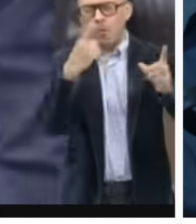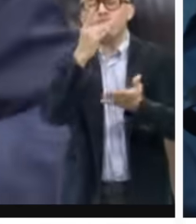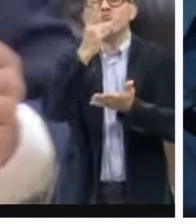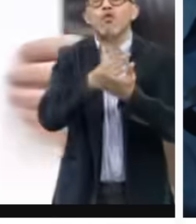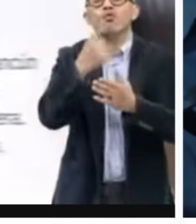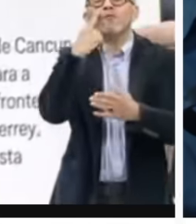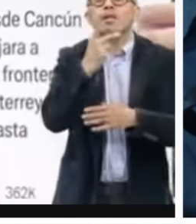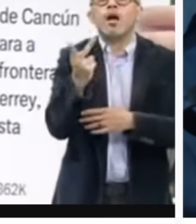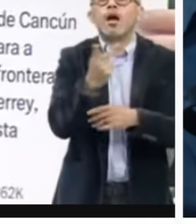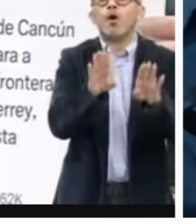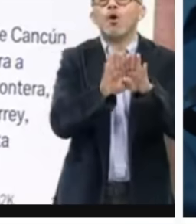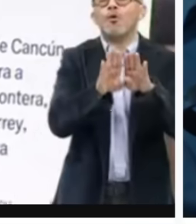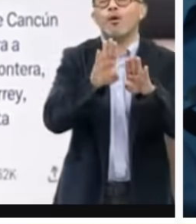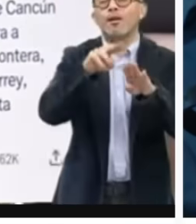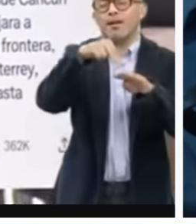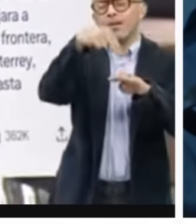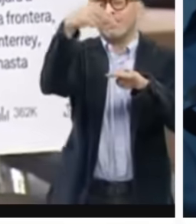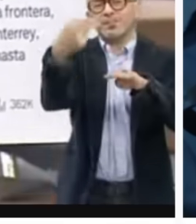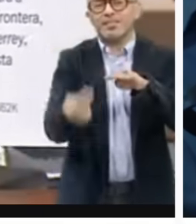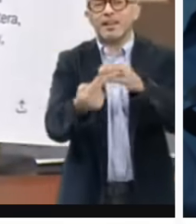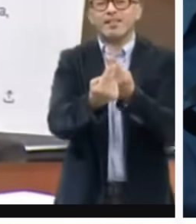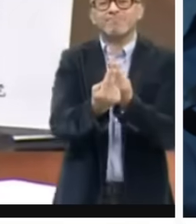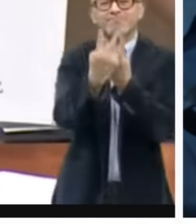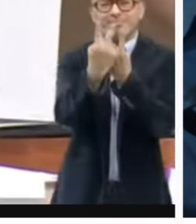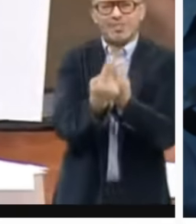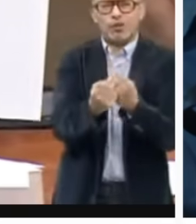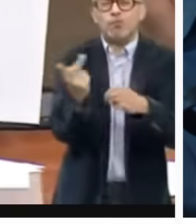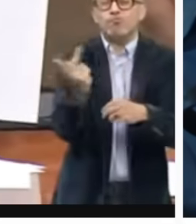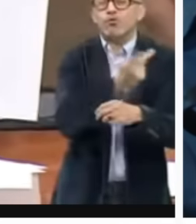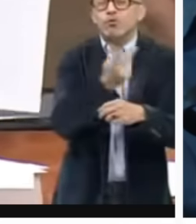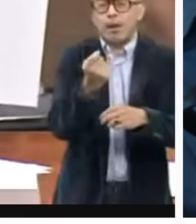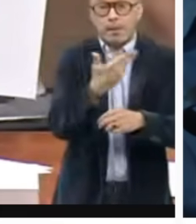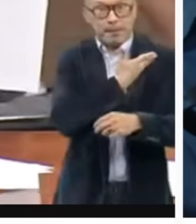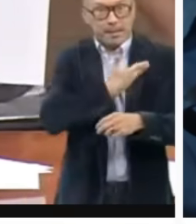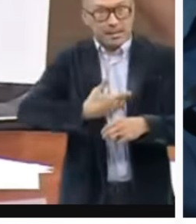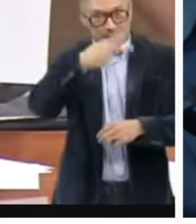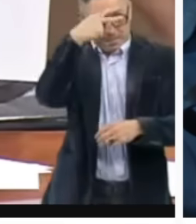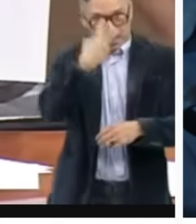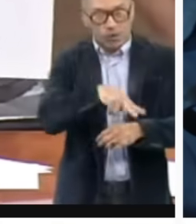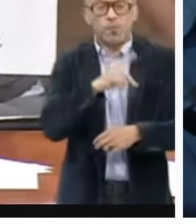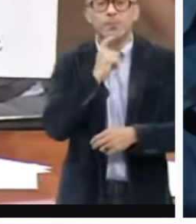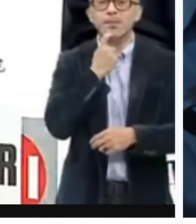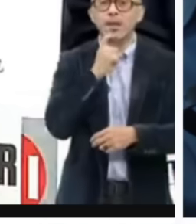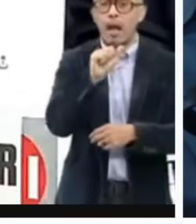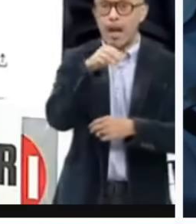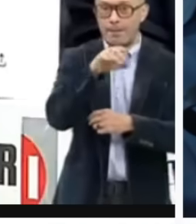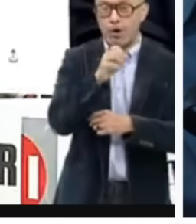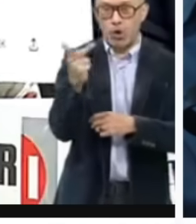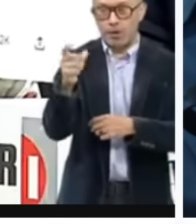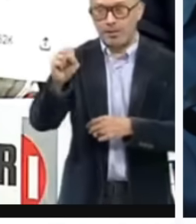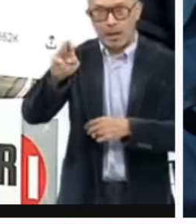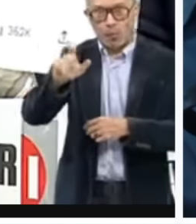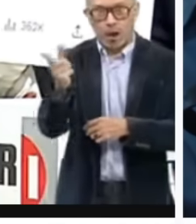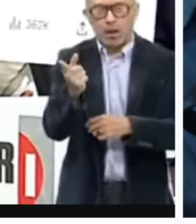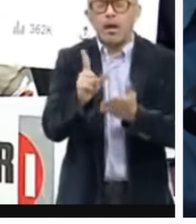como candidato a presidente de 2024 por parte del Movimiento Ciudadano. Y es que